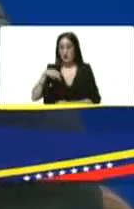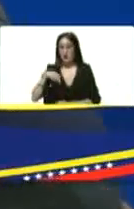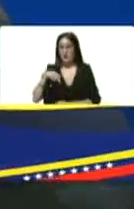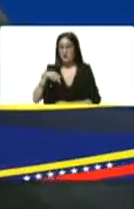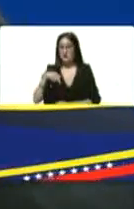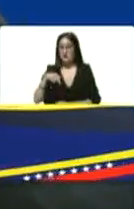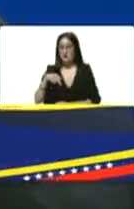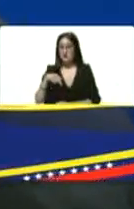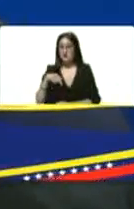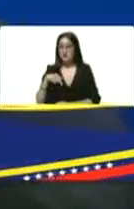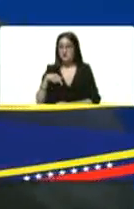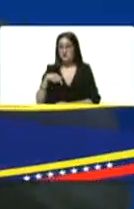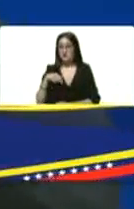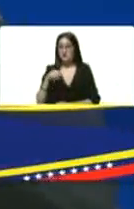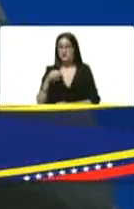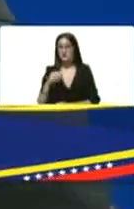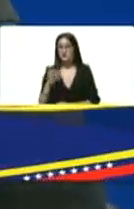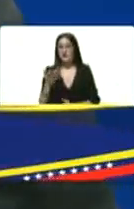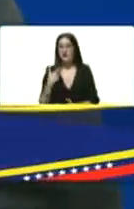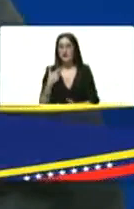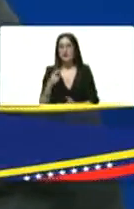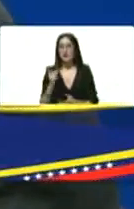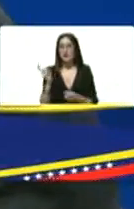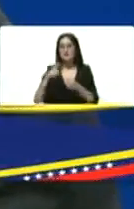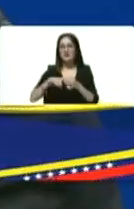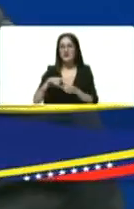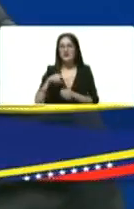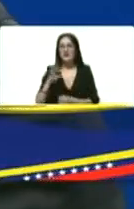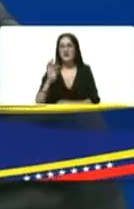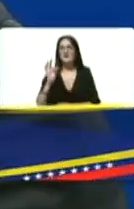dice, Orlando, me voy a inscribir en FEDINDUSTRIA.